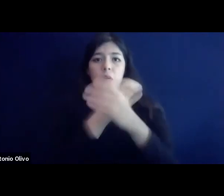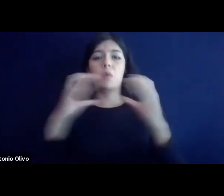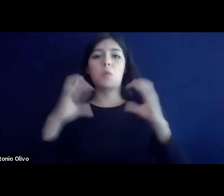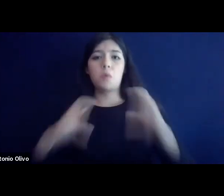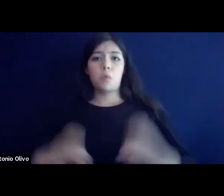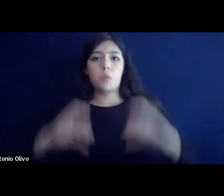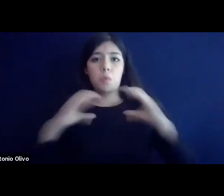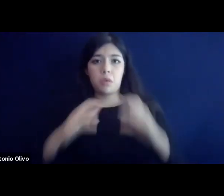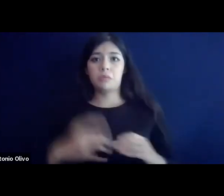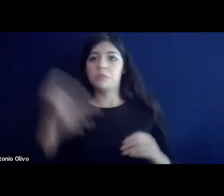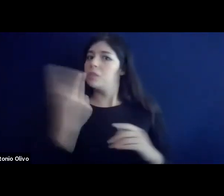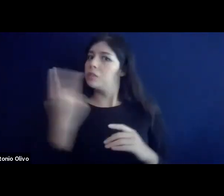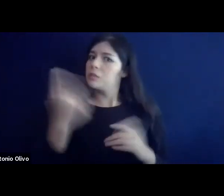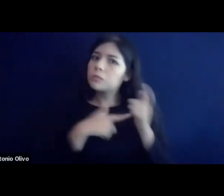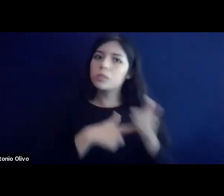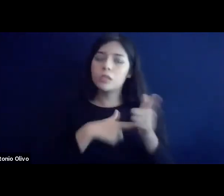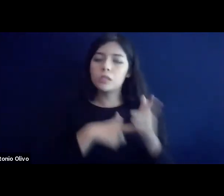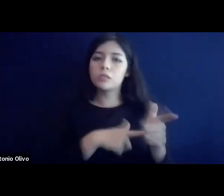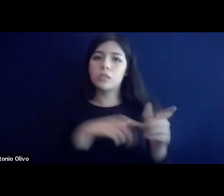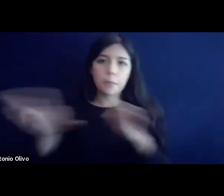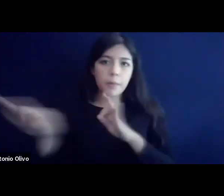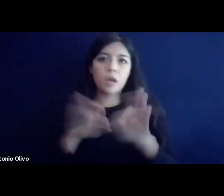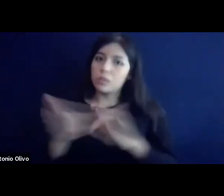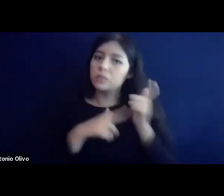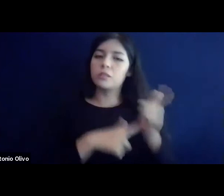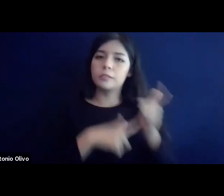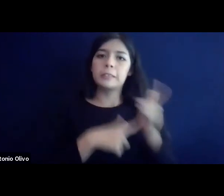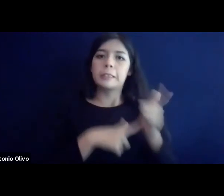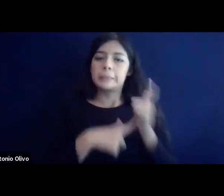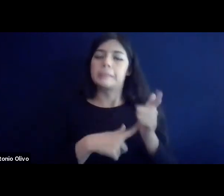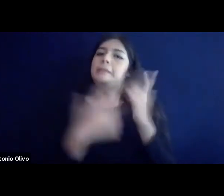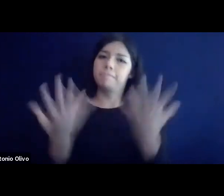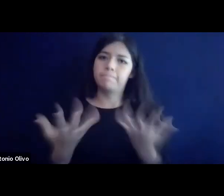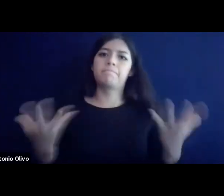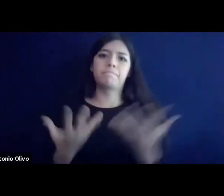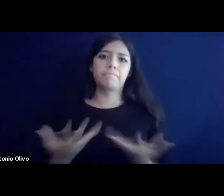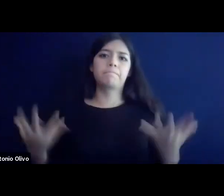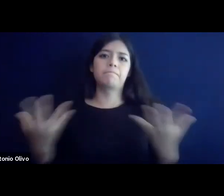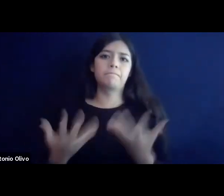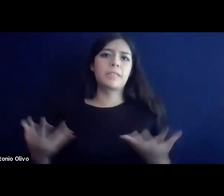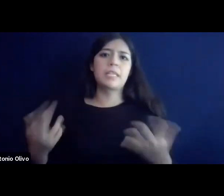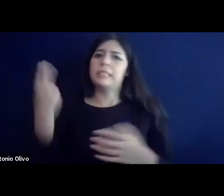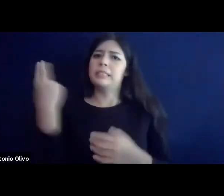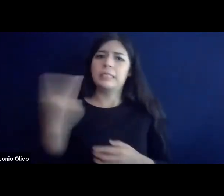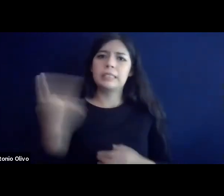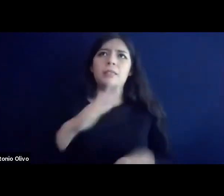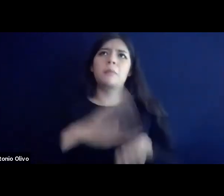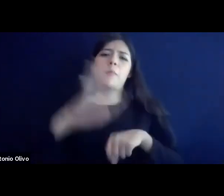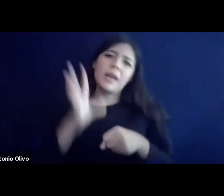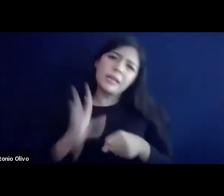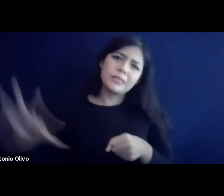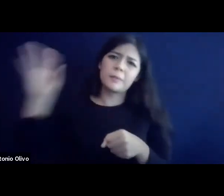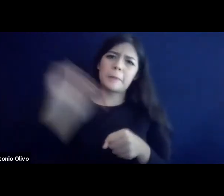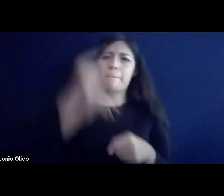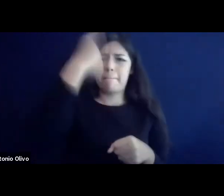como yo. Entonces, por supuesto que el acto de inclusión es un acto muy propio,